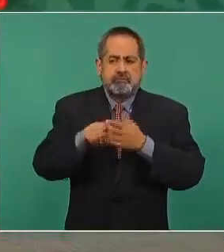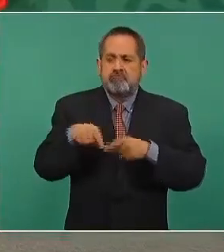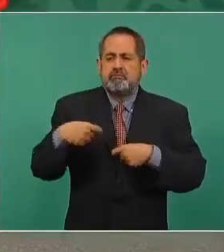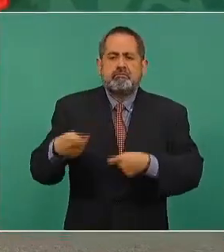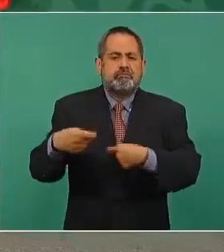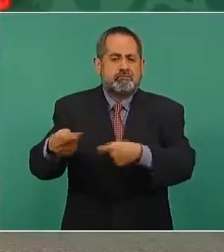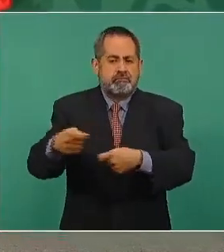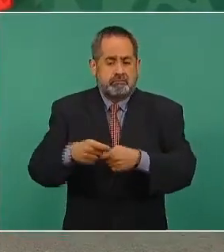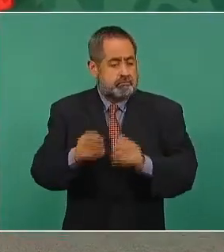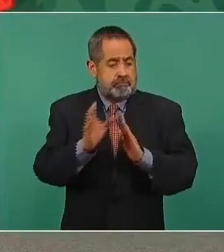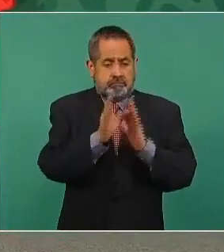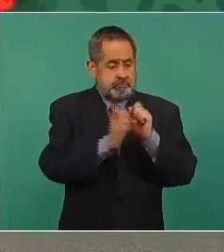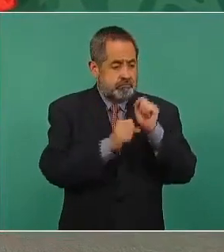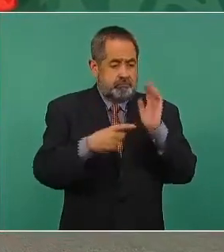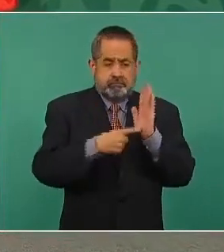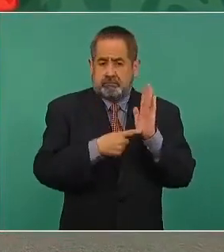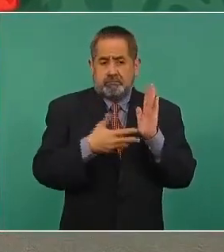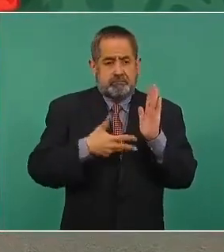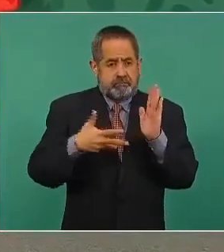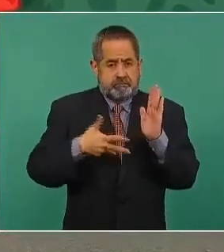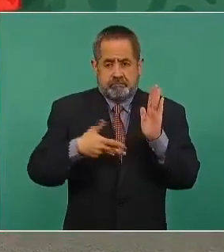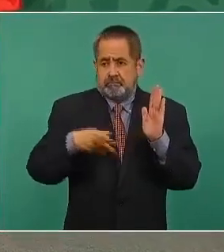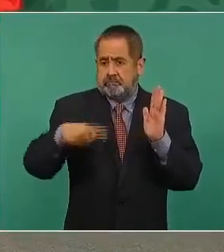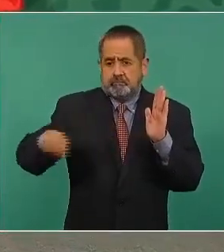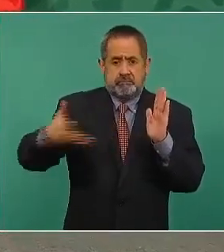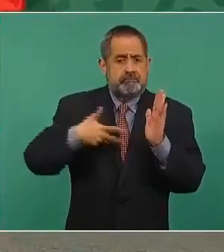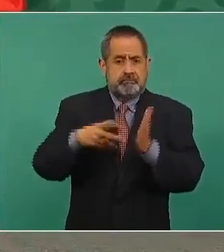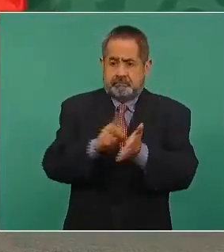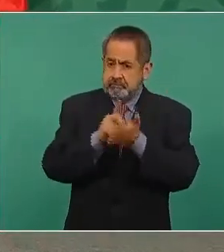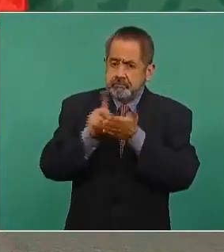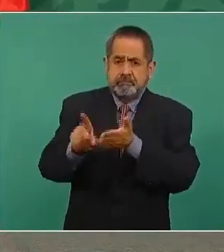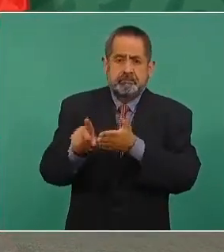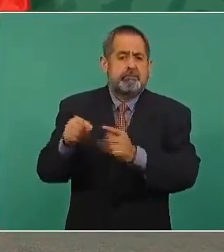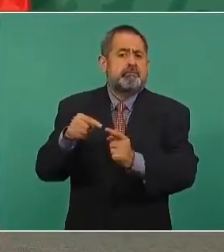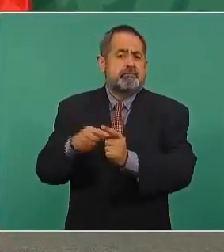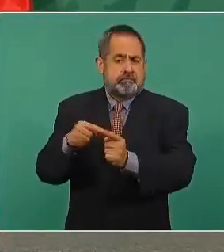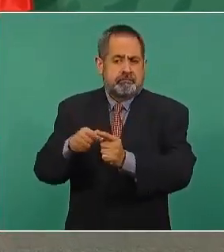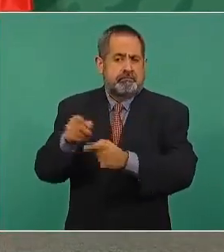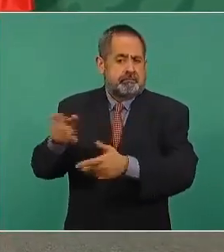establece la Constitución, porque es un derecho constitucional.